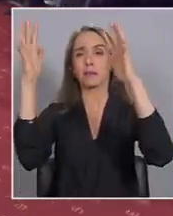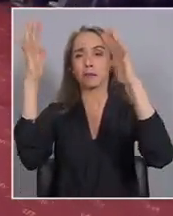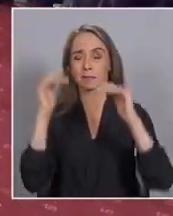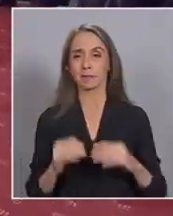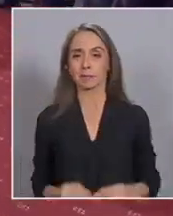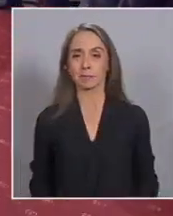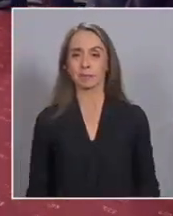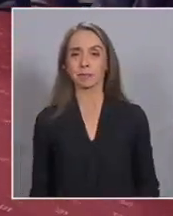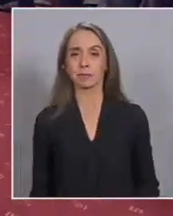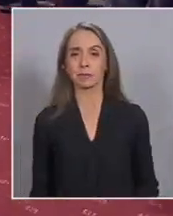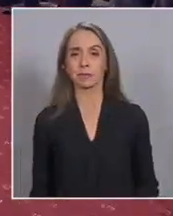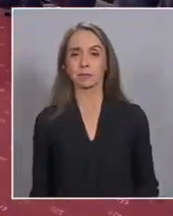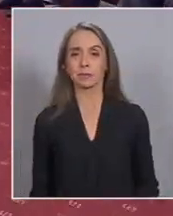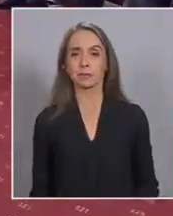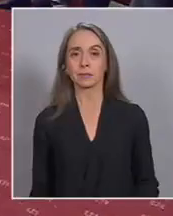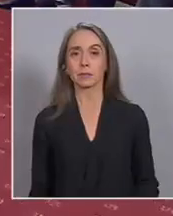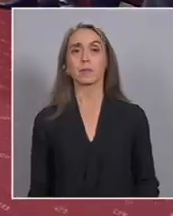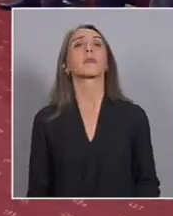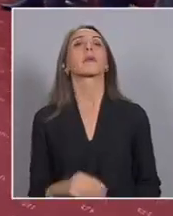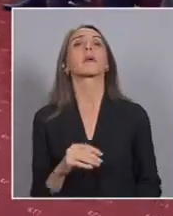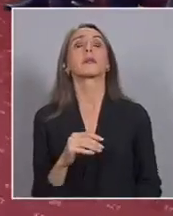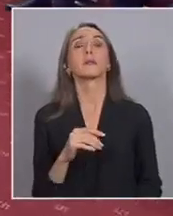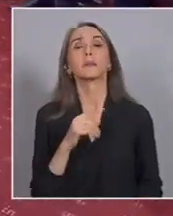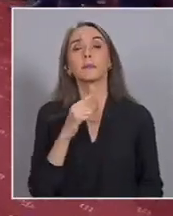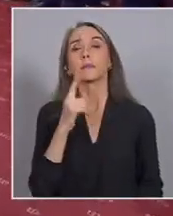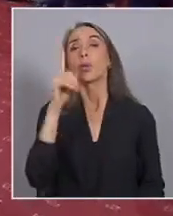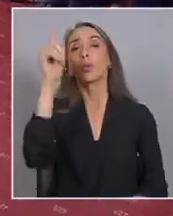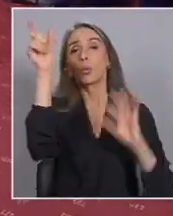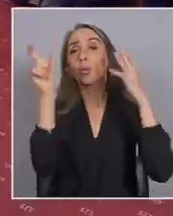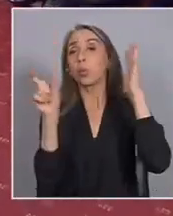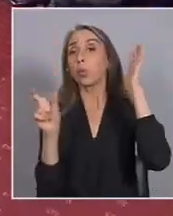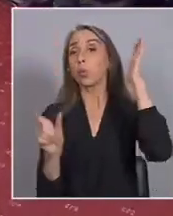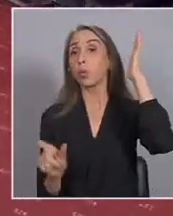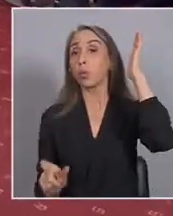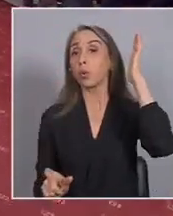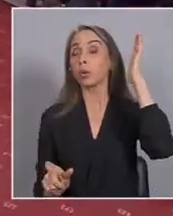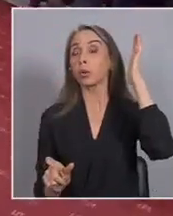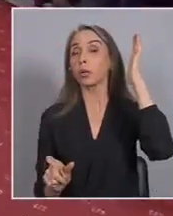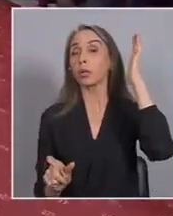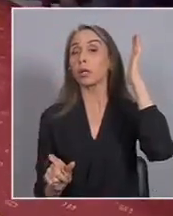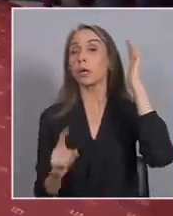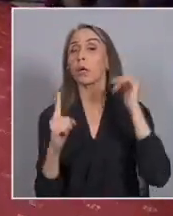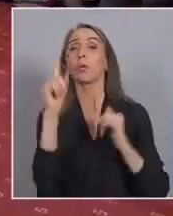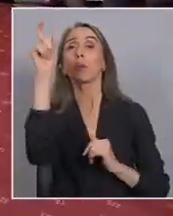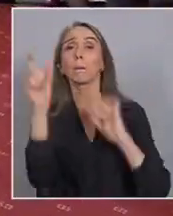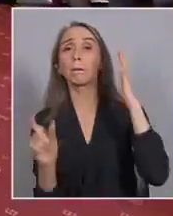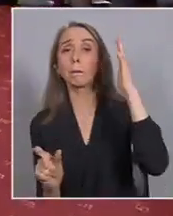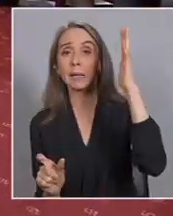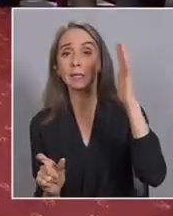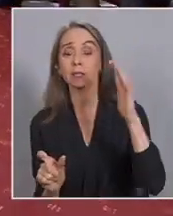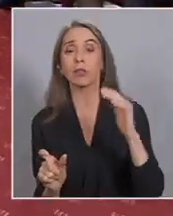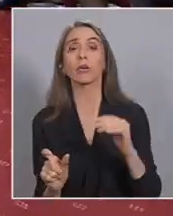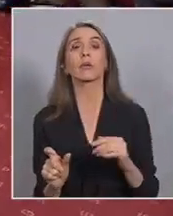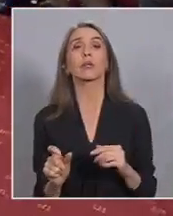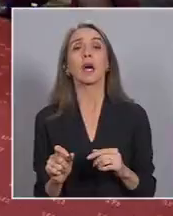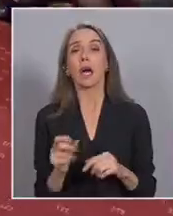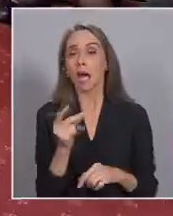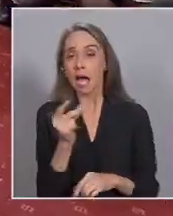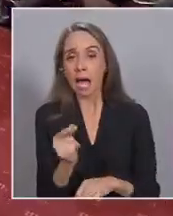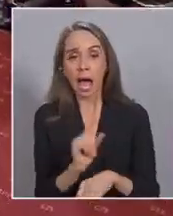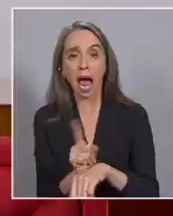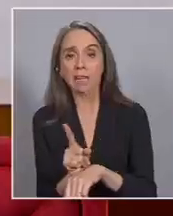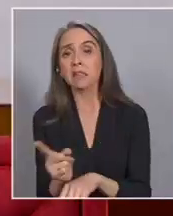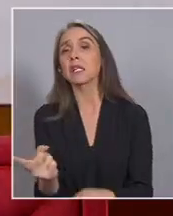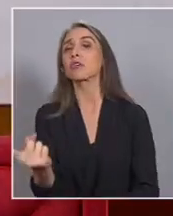Si alguien si alguien a renglón inmediato